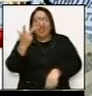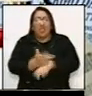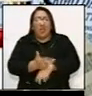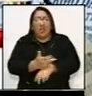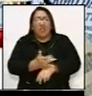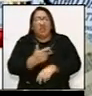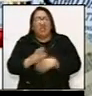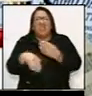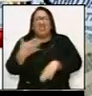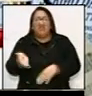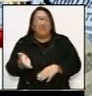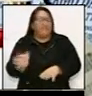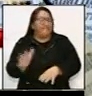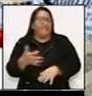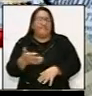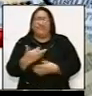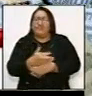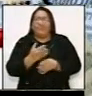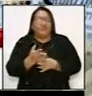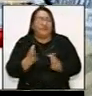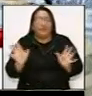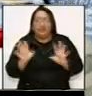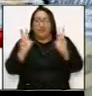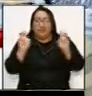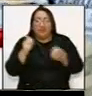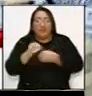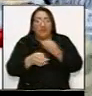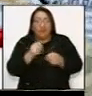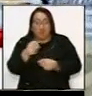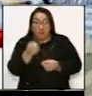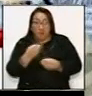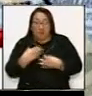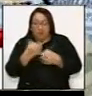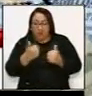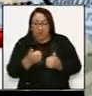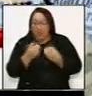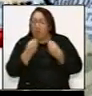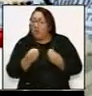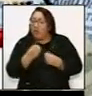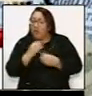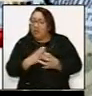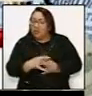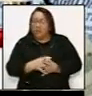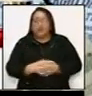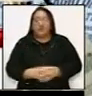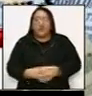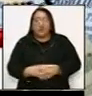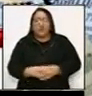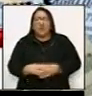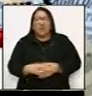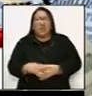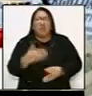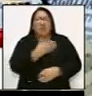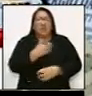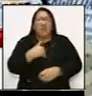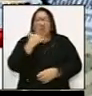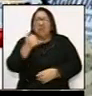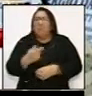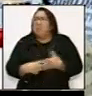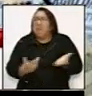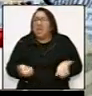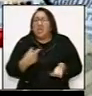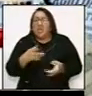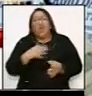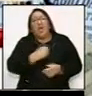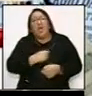después. No hay forma de eso. El tema es, como bien dice usted, ¿por qué le llama al presidente a decirle eso? ¿Acaso llamó al presidente para decirle que